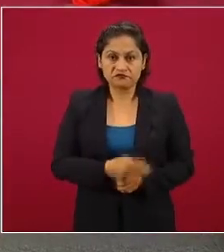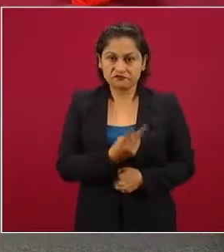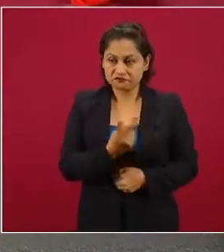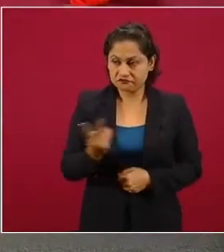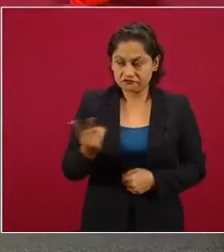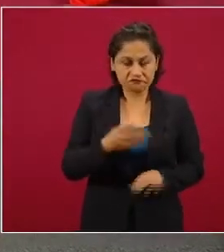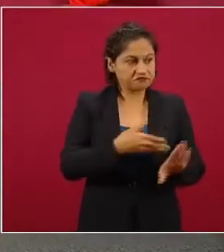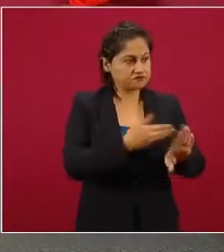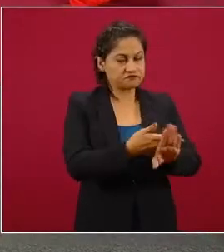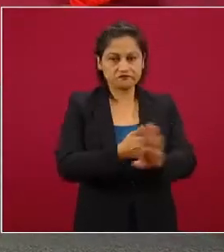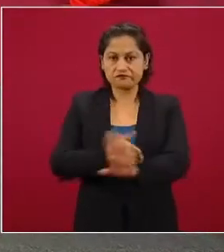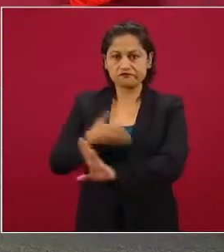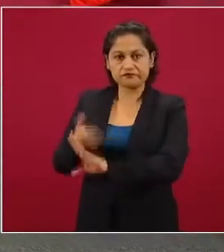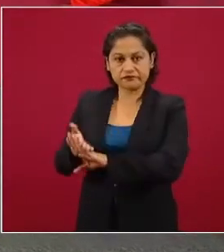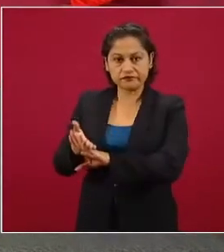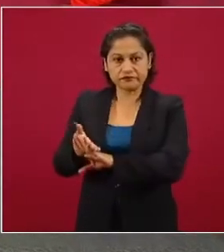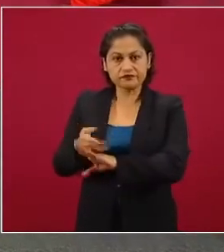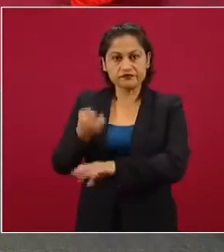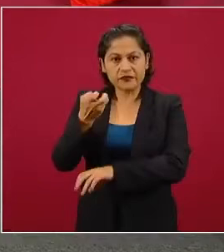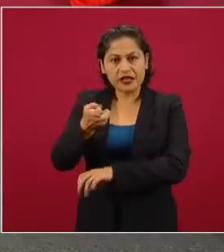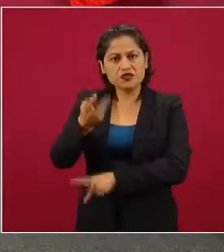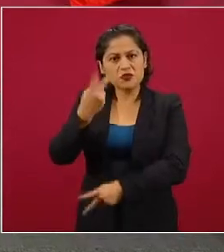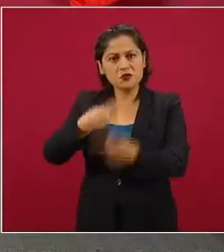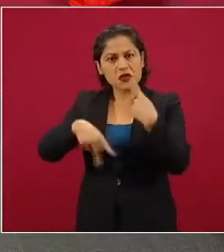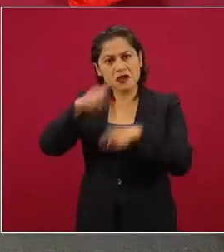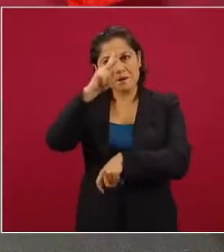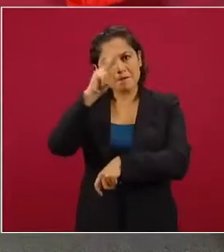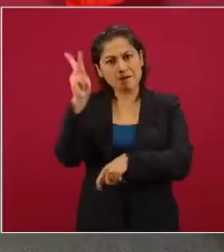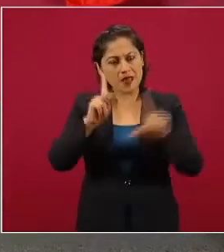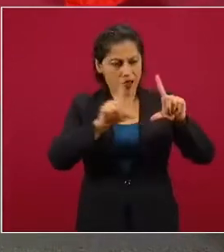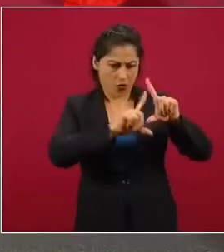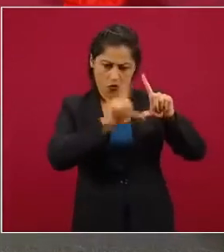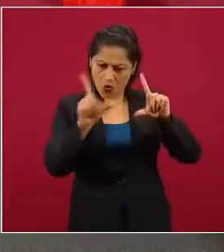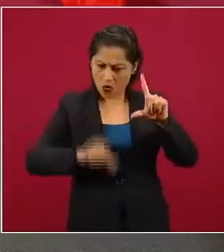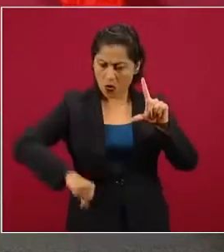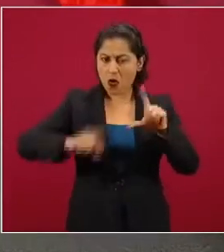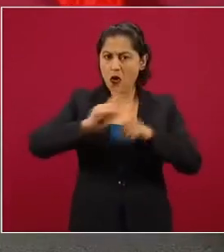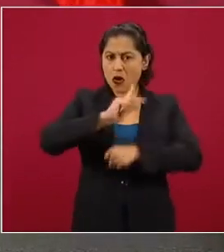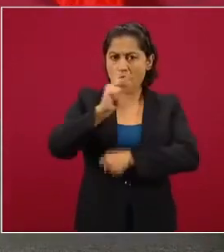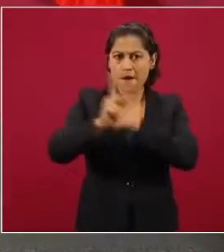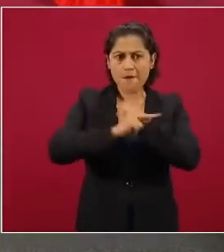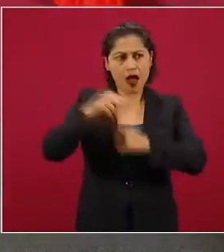Afectan al desarrollo del país y se fomenta la corrupción.